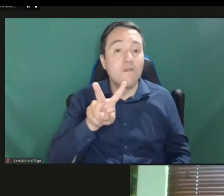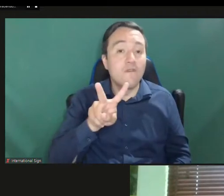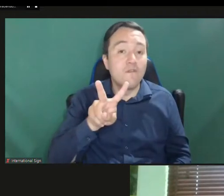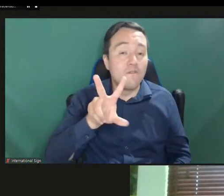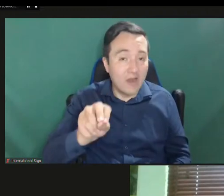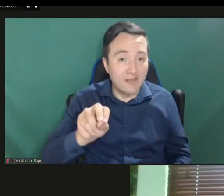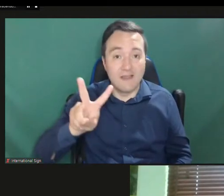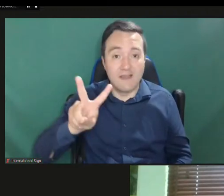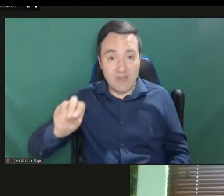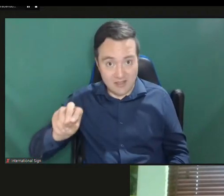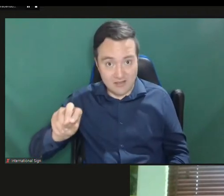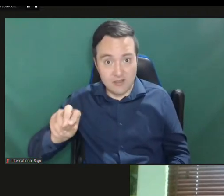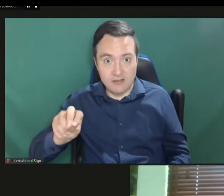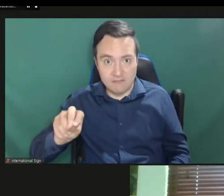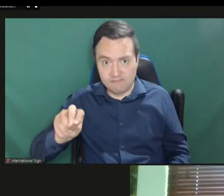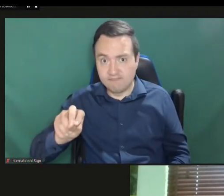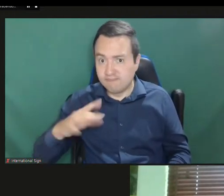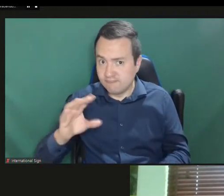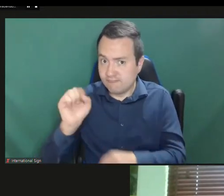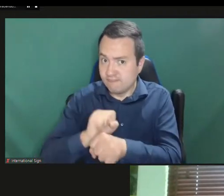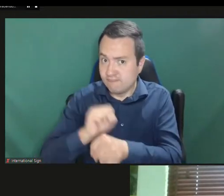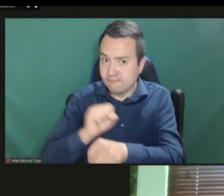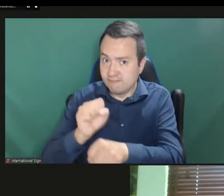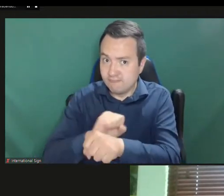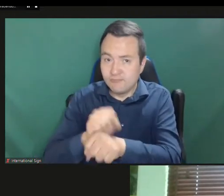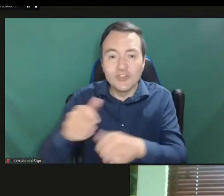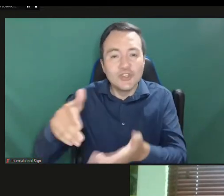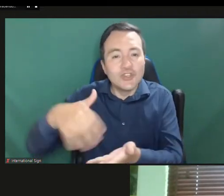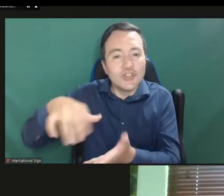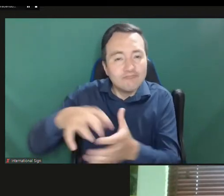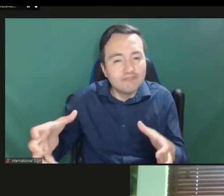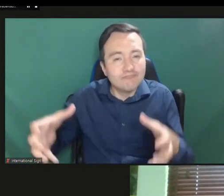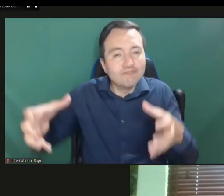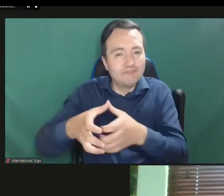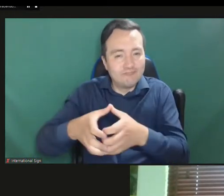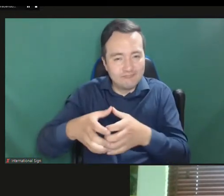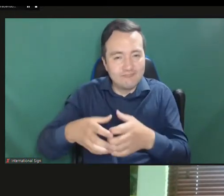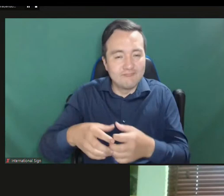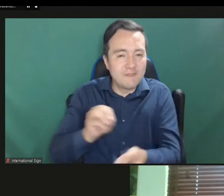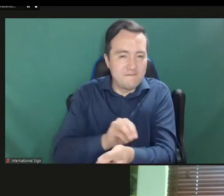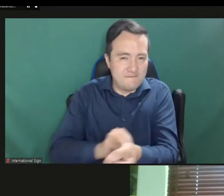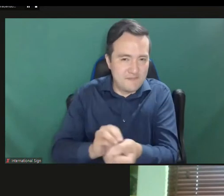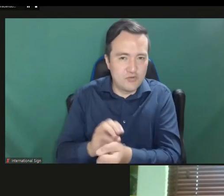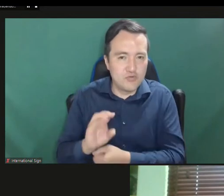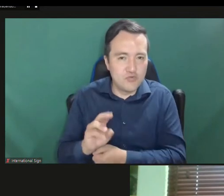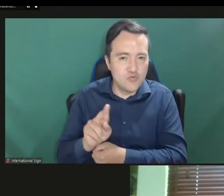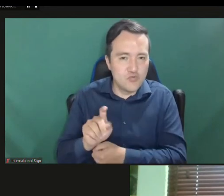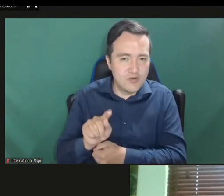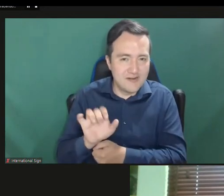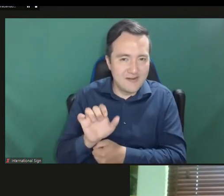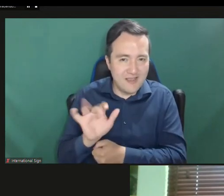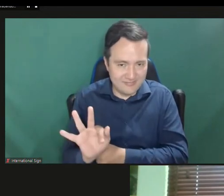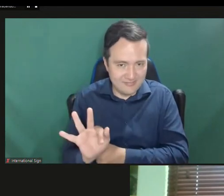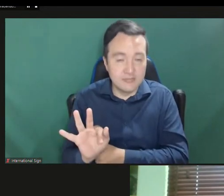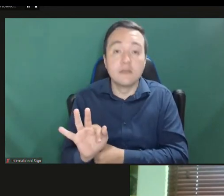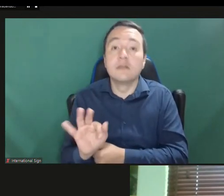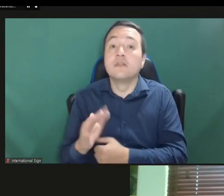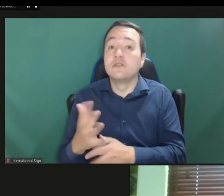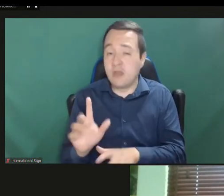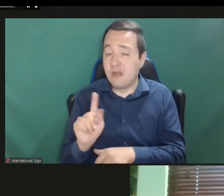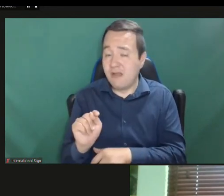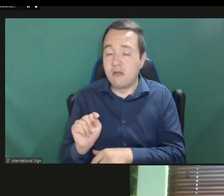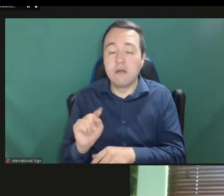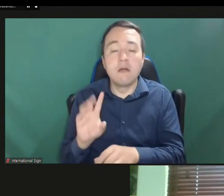en el centro médico chrome donde el trabajo del tiempo completo como médico el para compartir la experiencia de